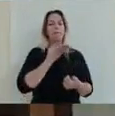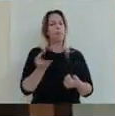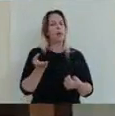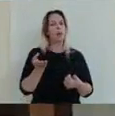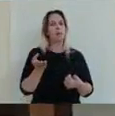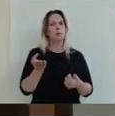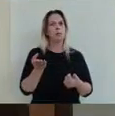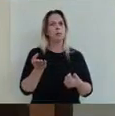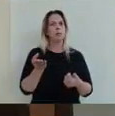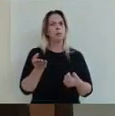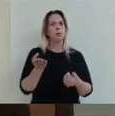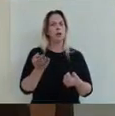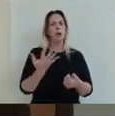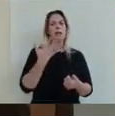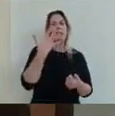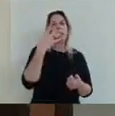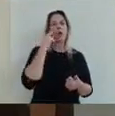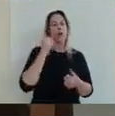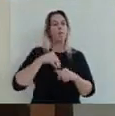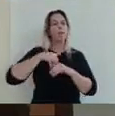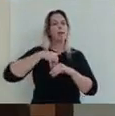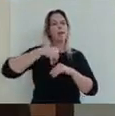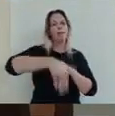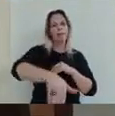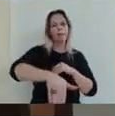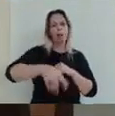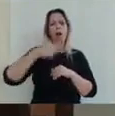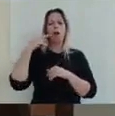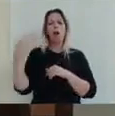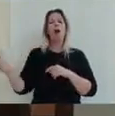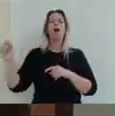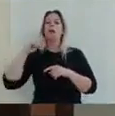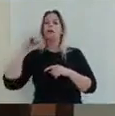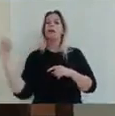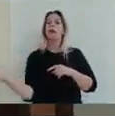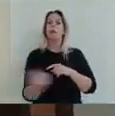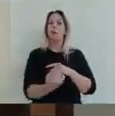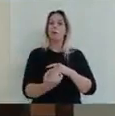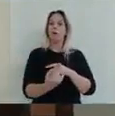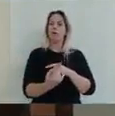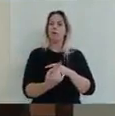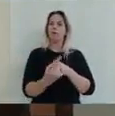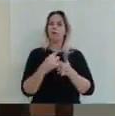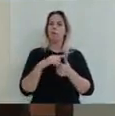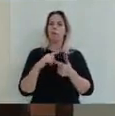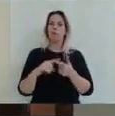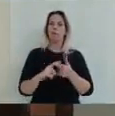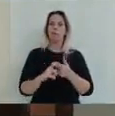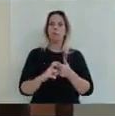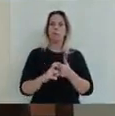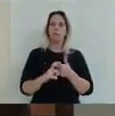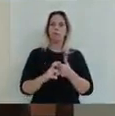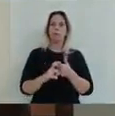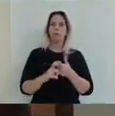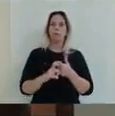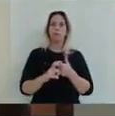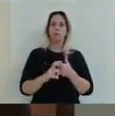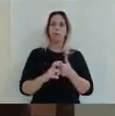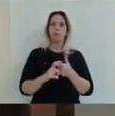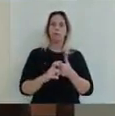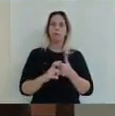plazo de 5 días hábiles, en los términos del artículo 37, inciso 38 de la Carta Orgánica Municipal, proceda a remitir al